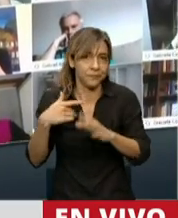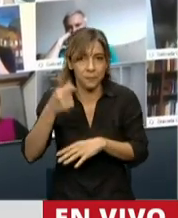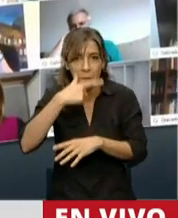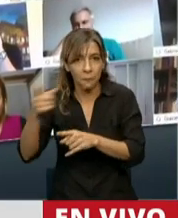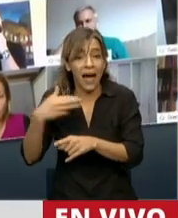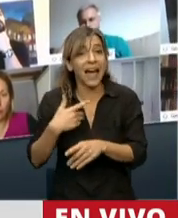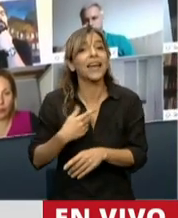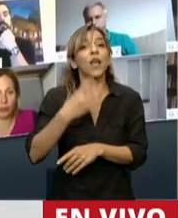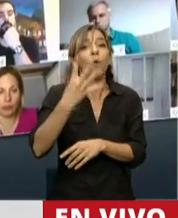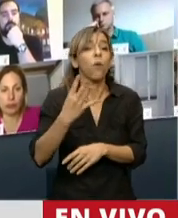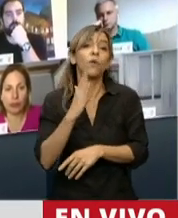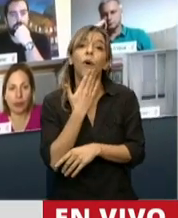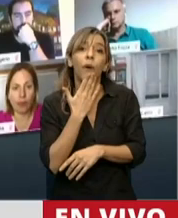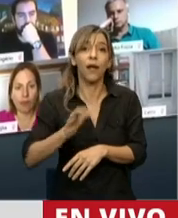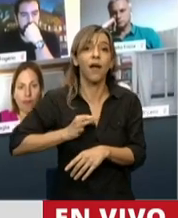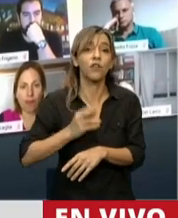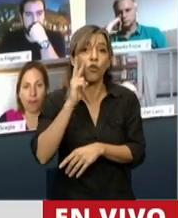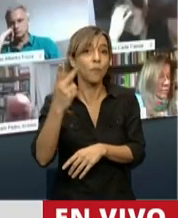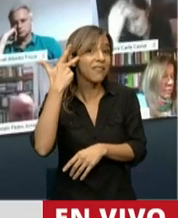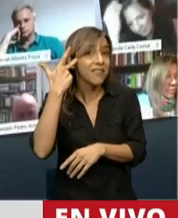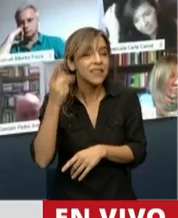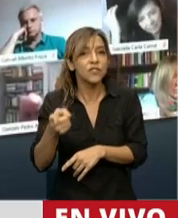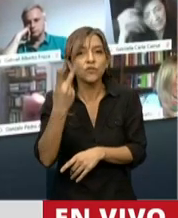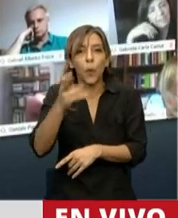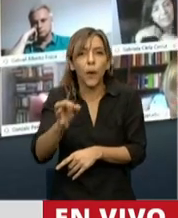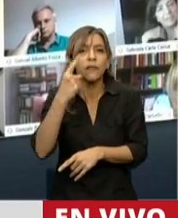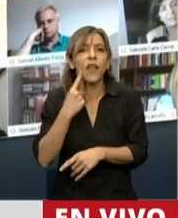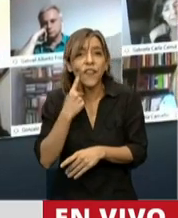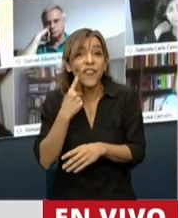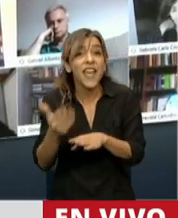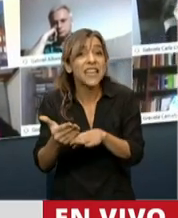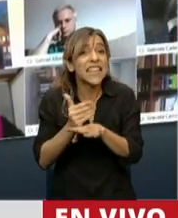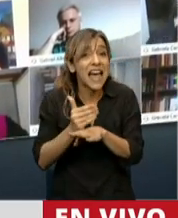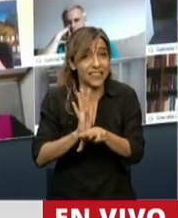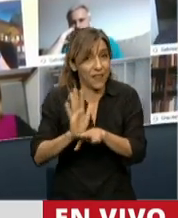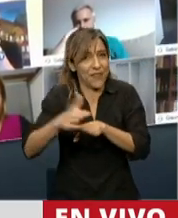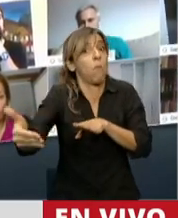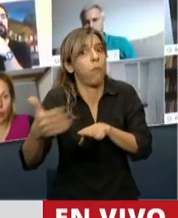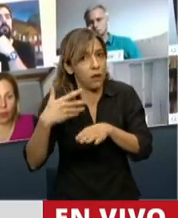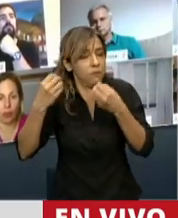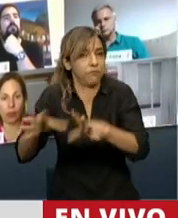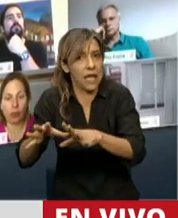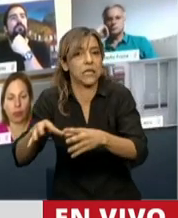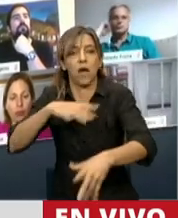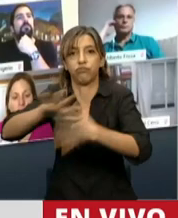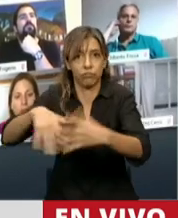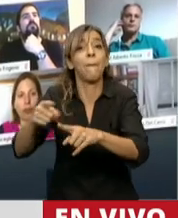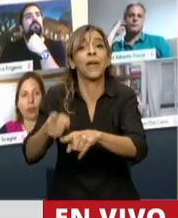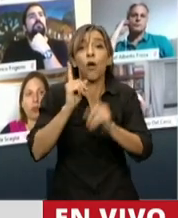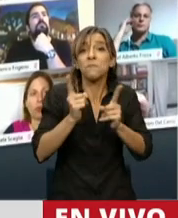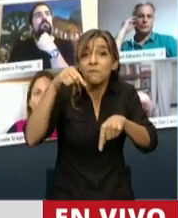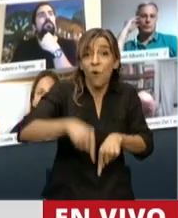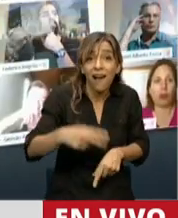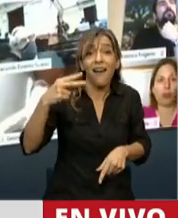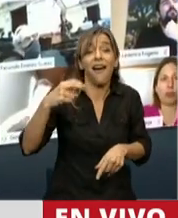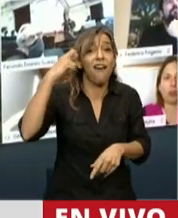4 de abril del 2018. 20 días antes de que empiece la crisis. ¿Saben dónde? Acá, en el Congreso de la Nación, frente